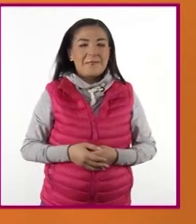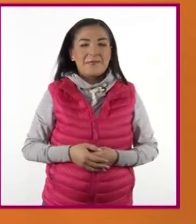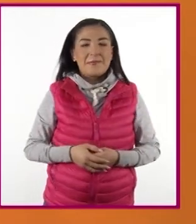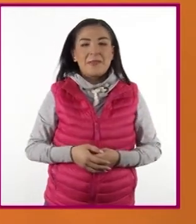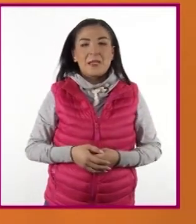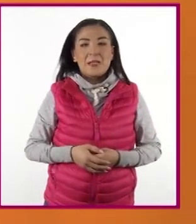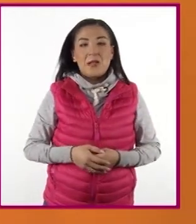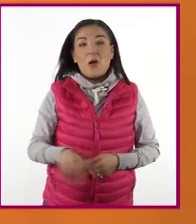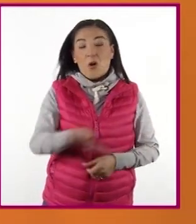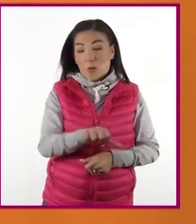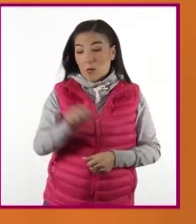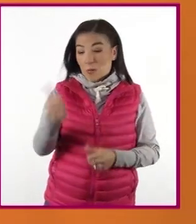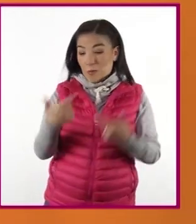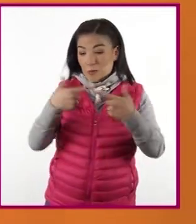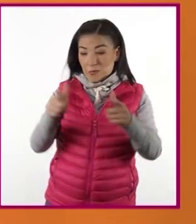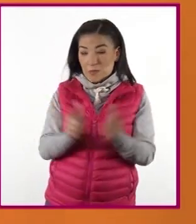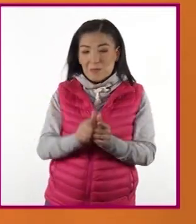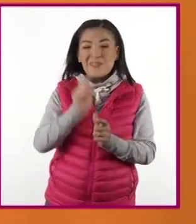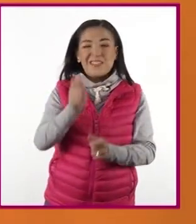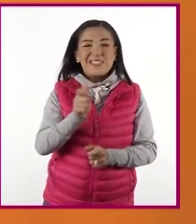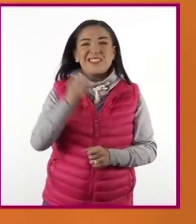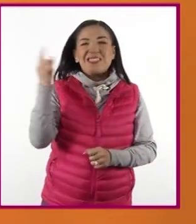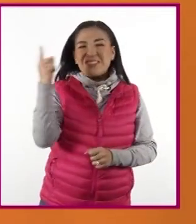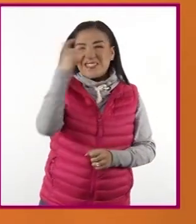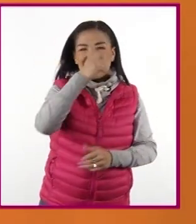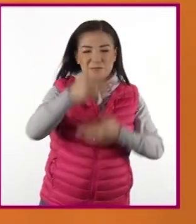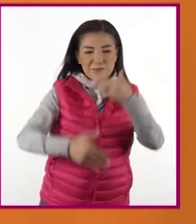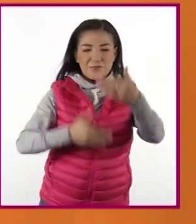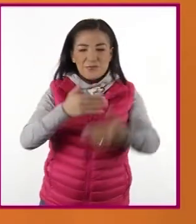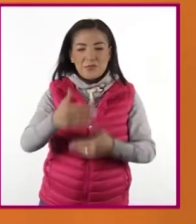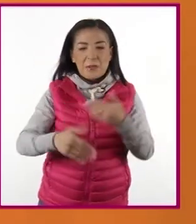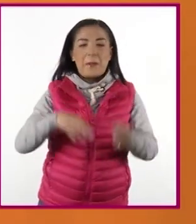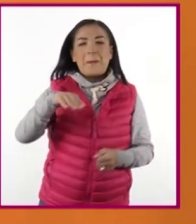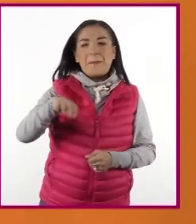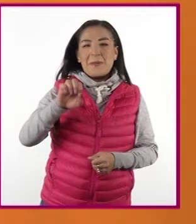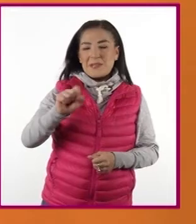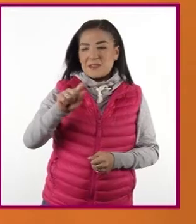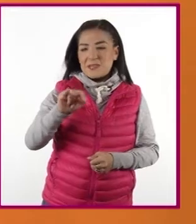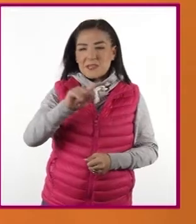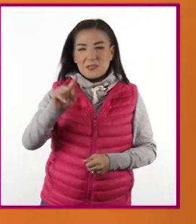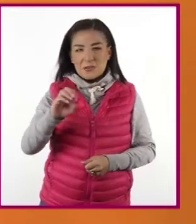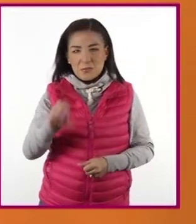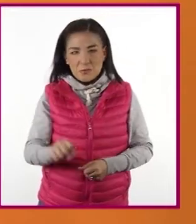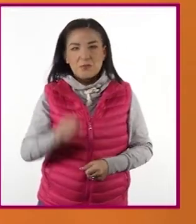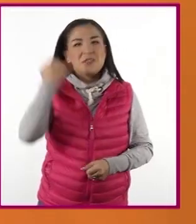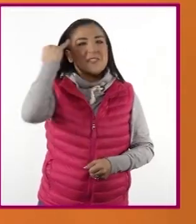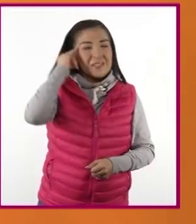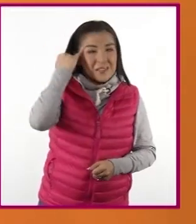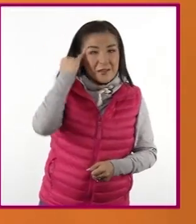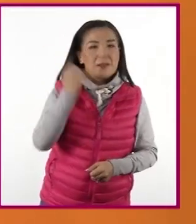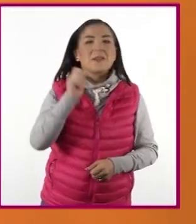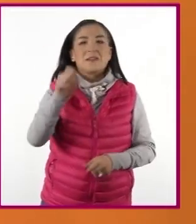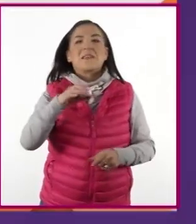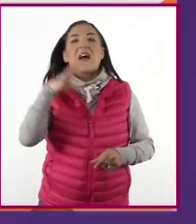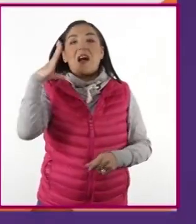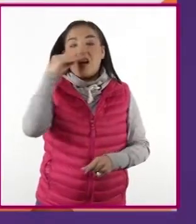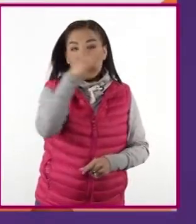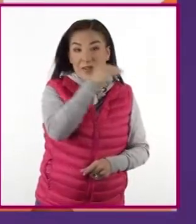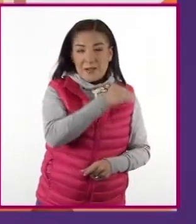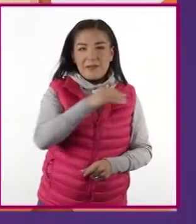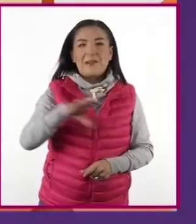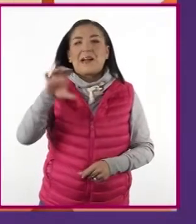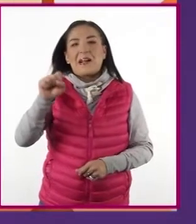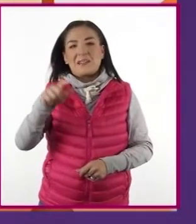grupos cuya condición se iba degradando eran mestizos, indígenas, africanos y castas.